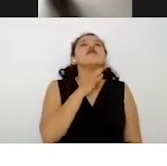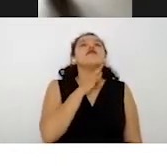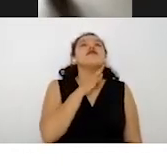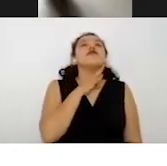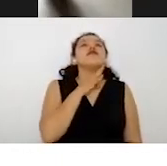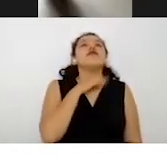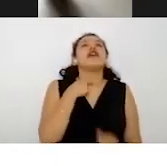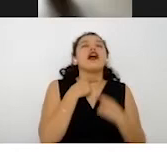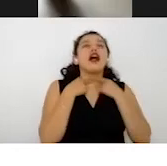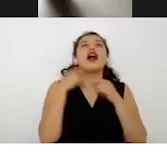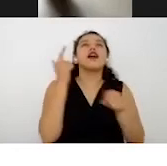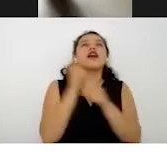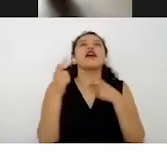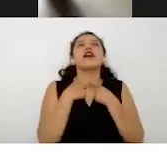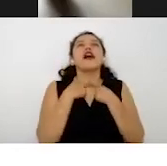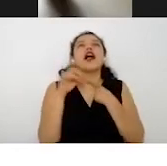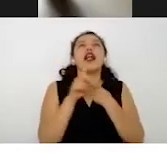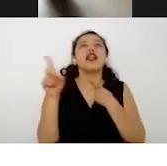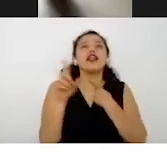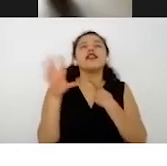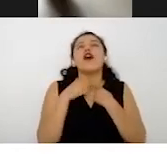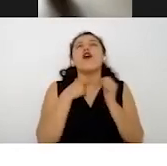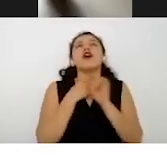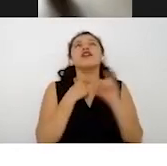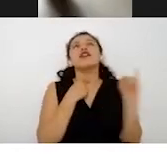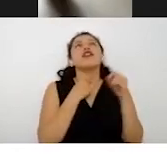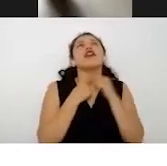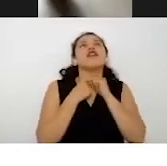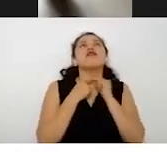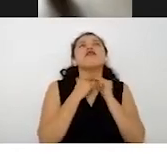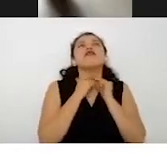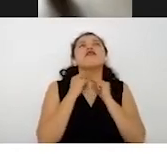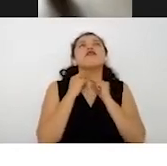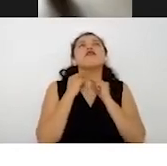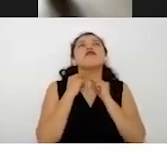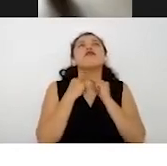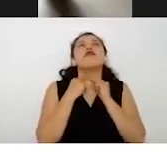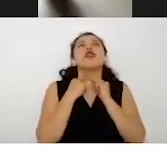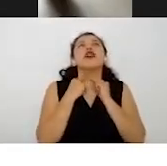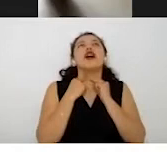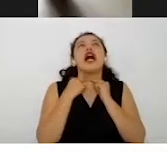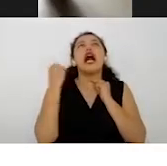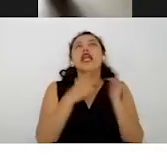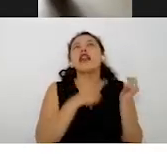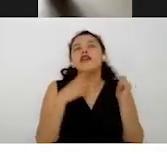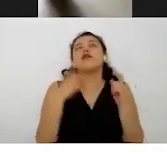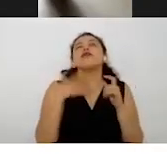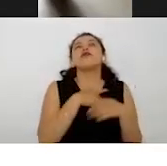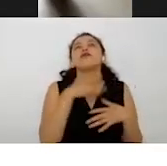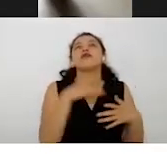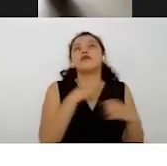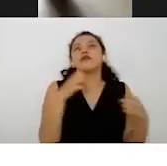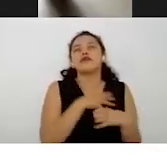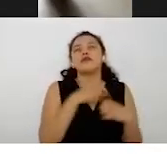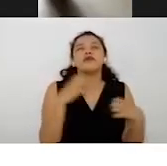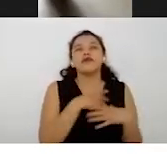a la derecha o a la izquierda. Ahí tendríamos que sentir un pulso. El otro era ubicar el lóbulo